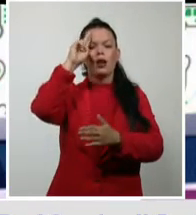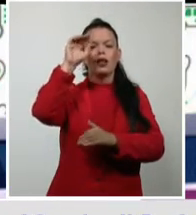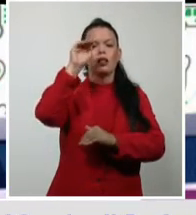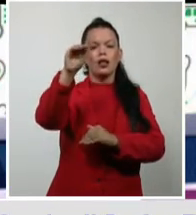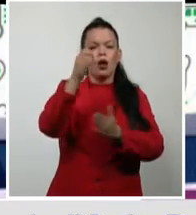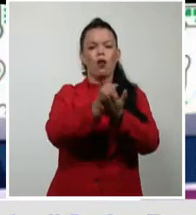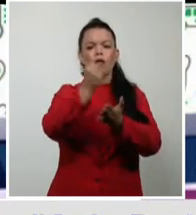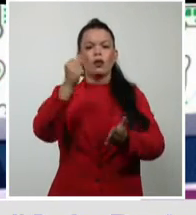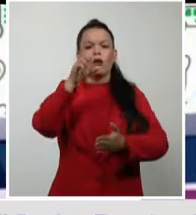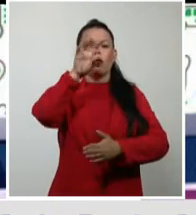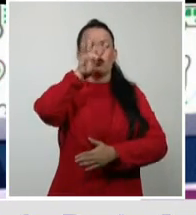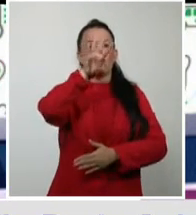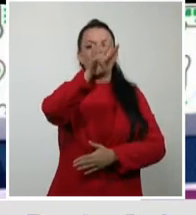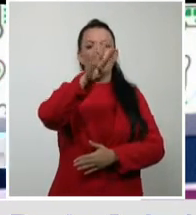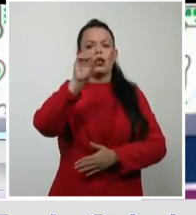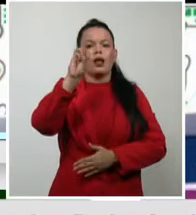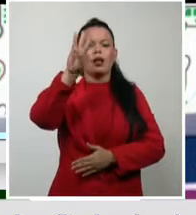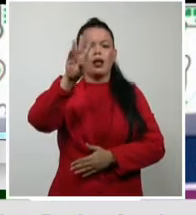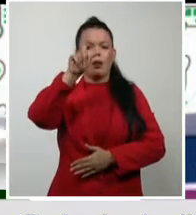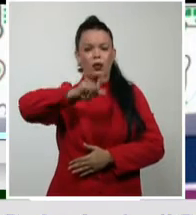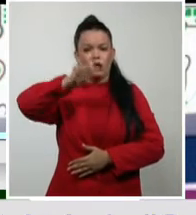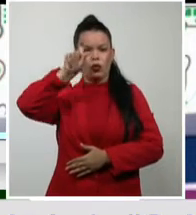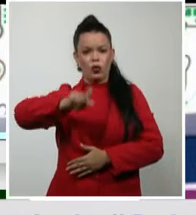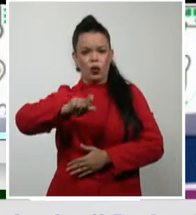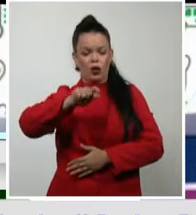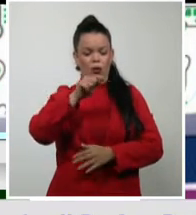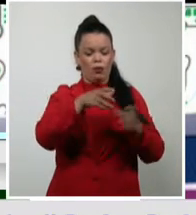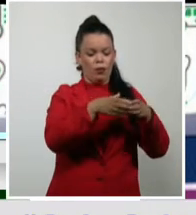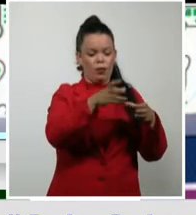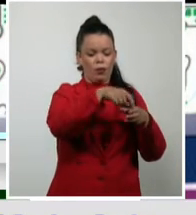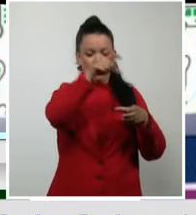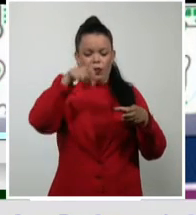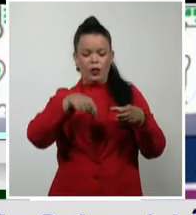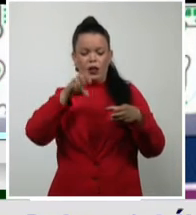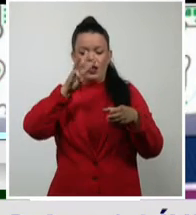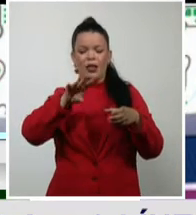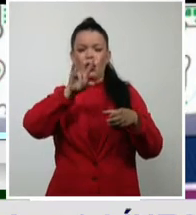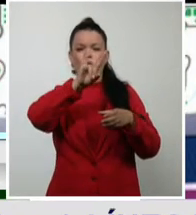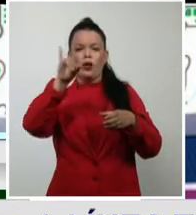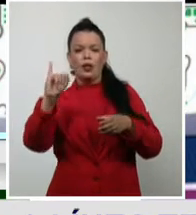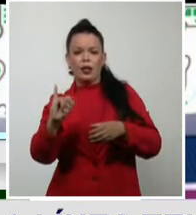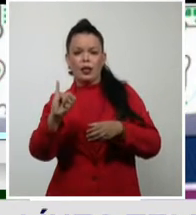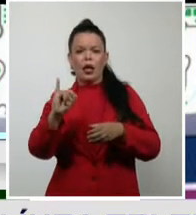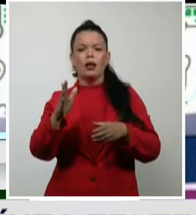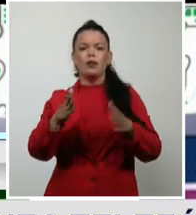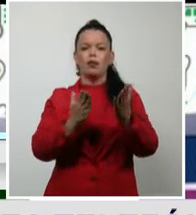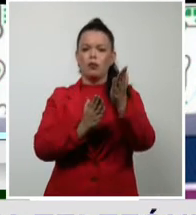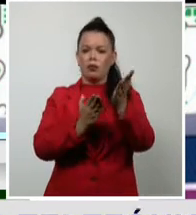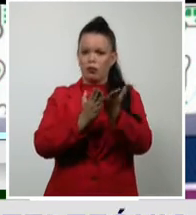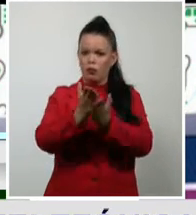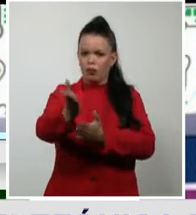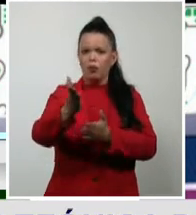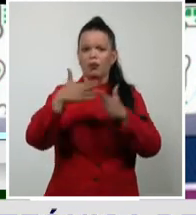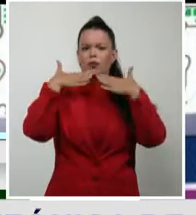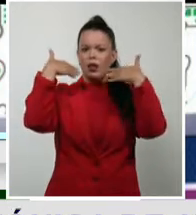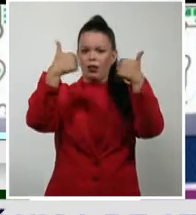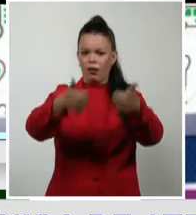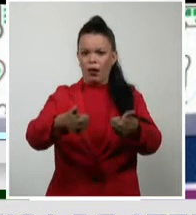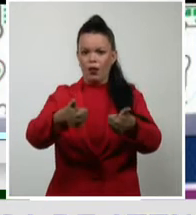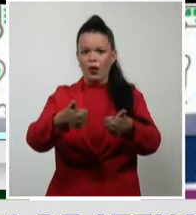403 personas, de ellos 396 presentan una evolución clínica estable, más del